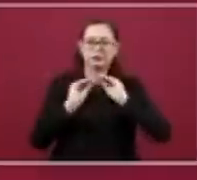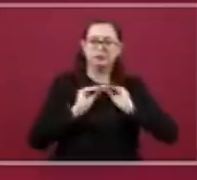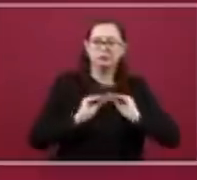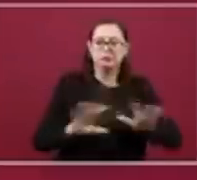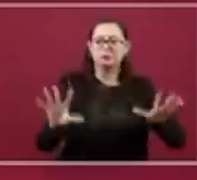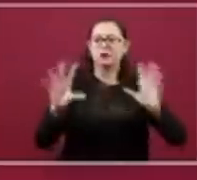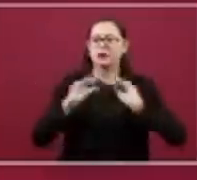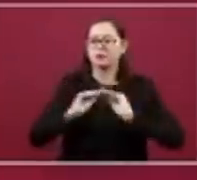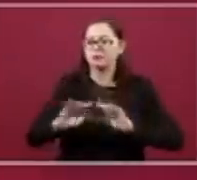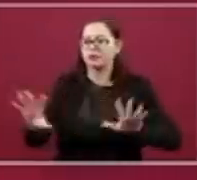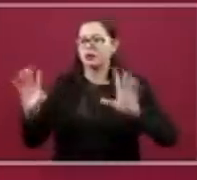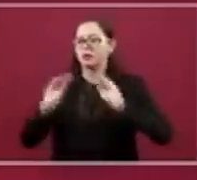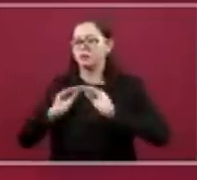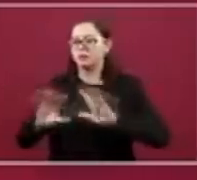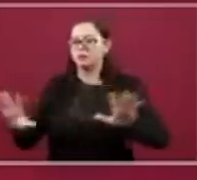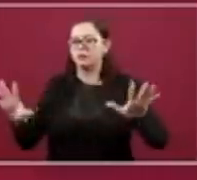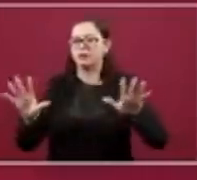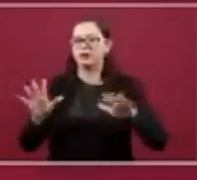aquí,